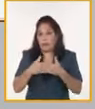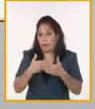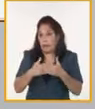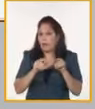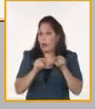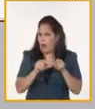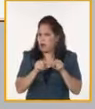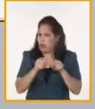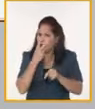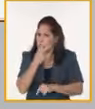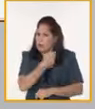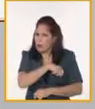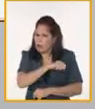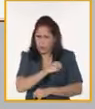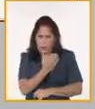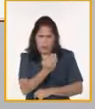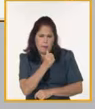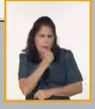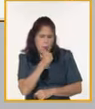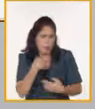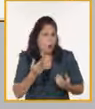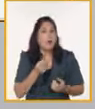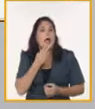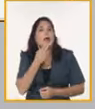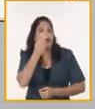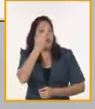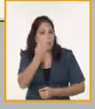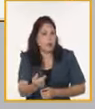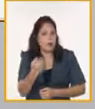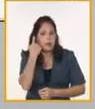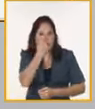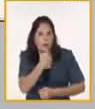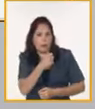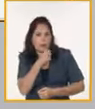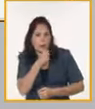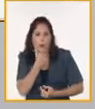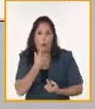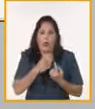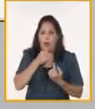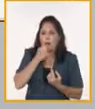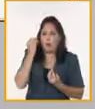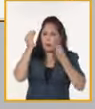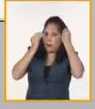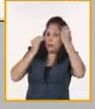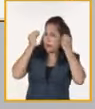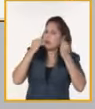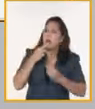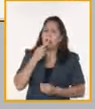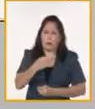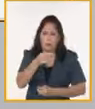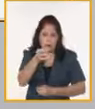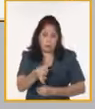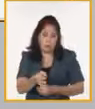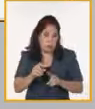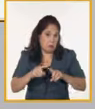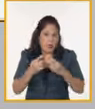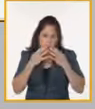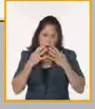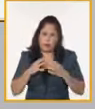vamos a estar prestos para evacuar dudas responder preguntas inquietudes y también por qué